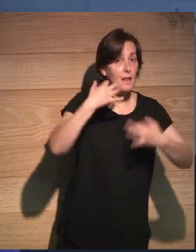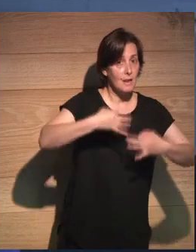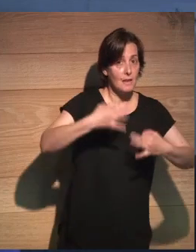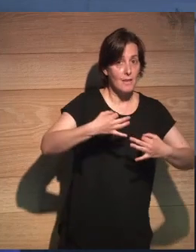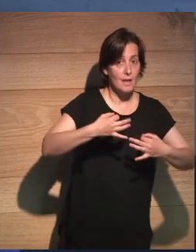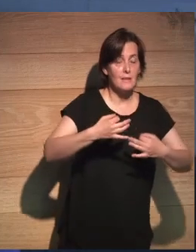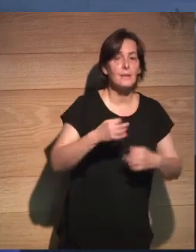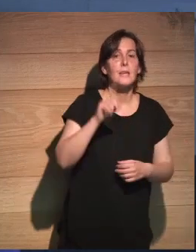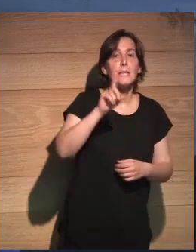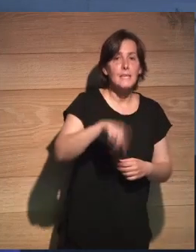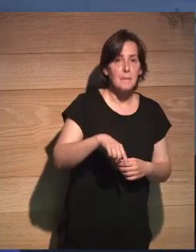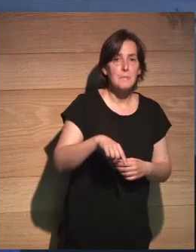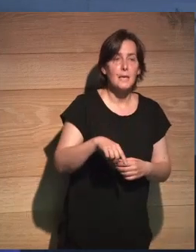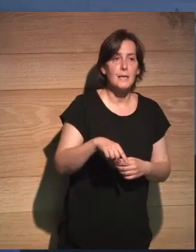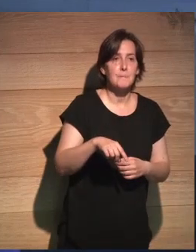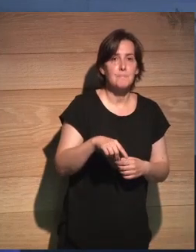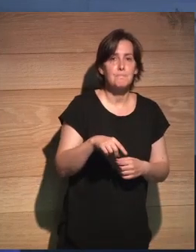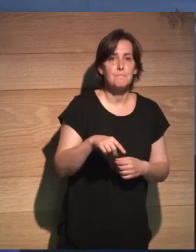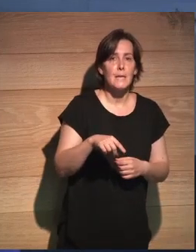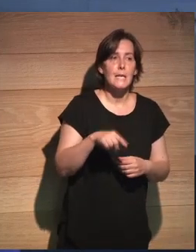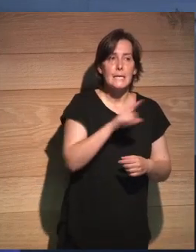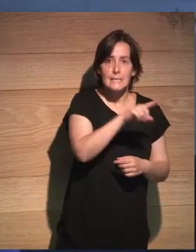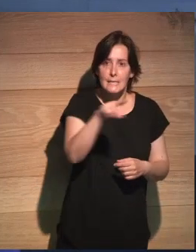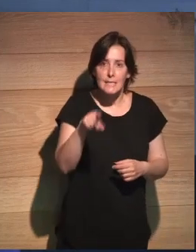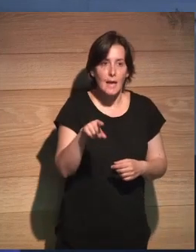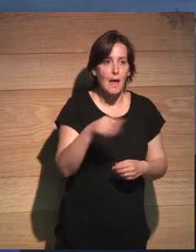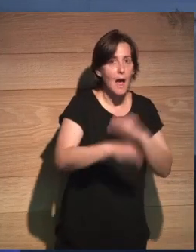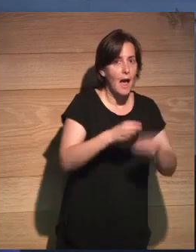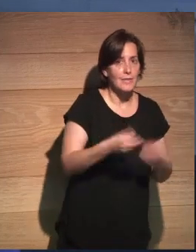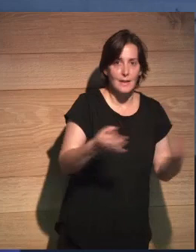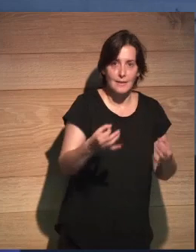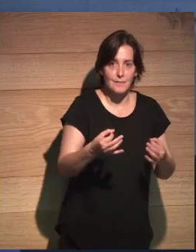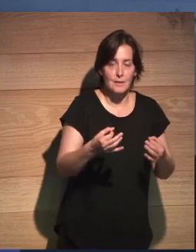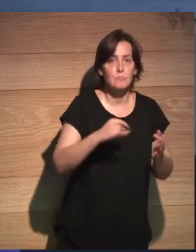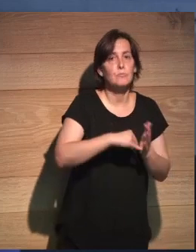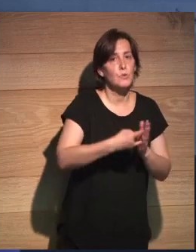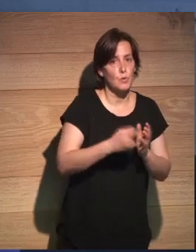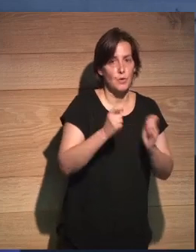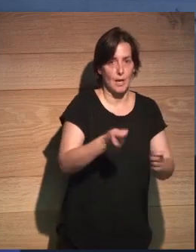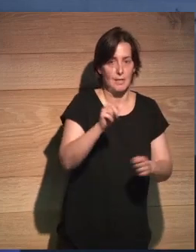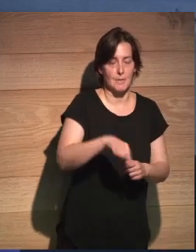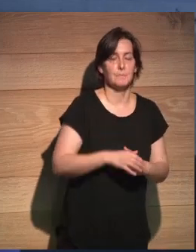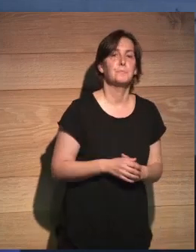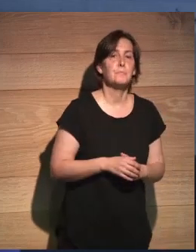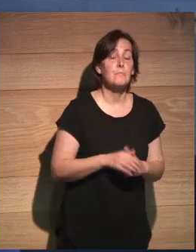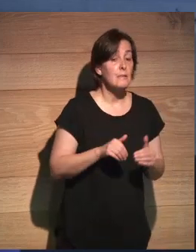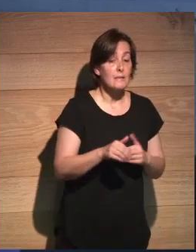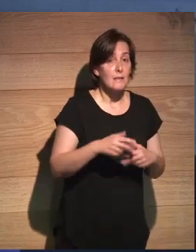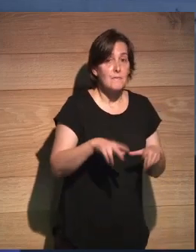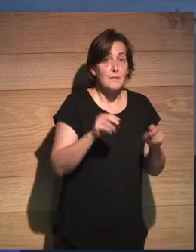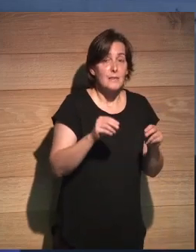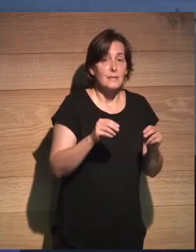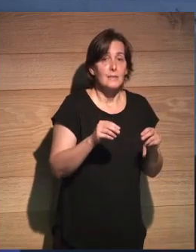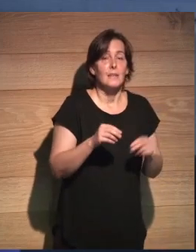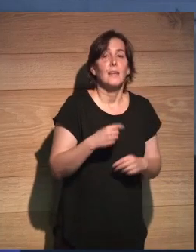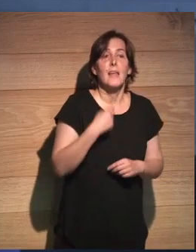también señalan lo que es posible hacer y ofrecen soluciones. Termino esta intervención agradeciendo